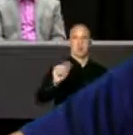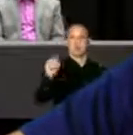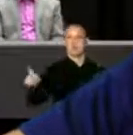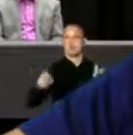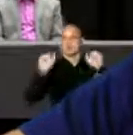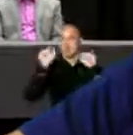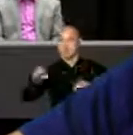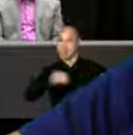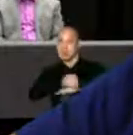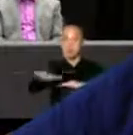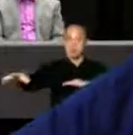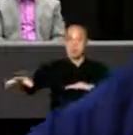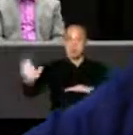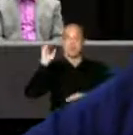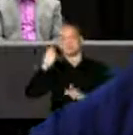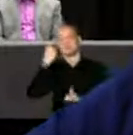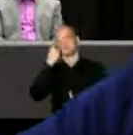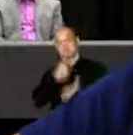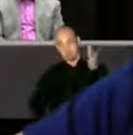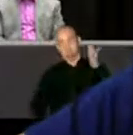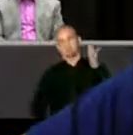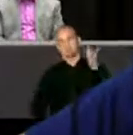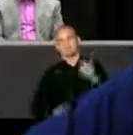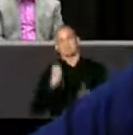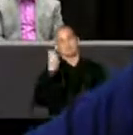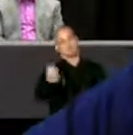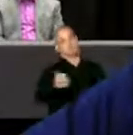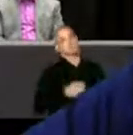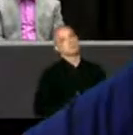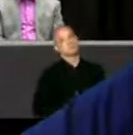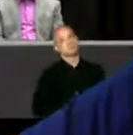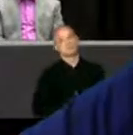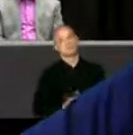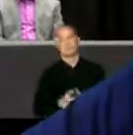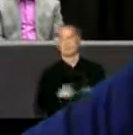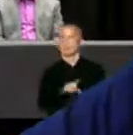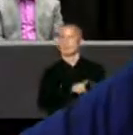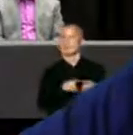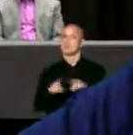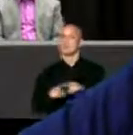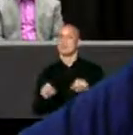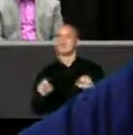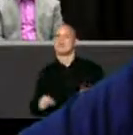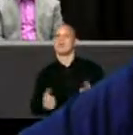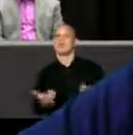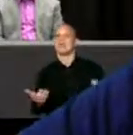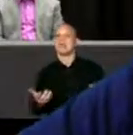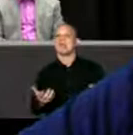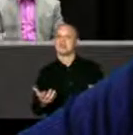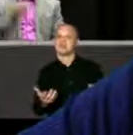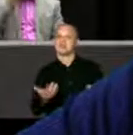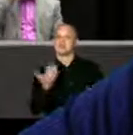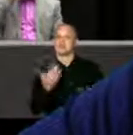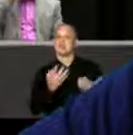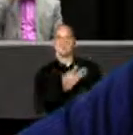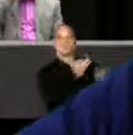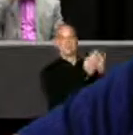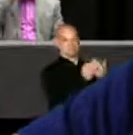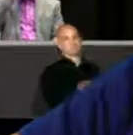esto sea por la higiene de los que entren a los bancos,